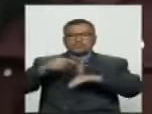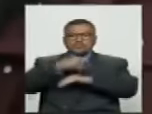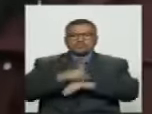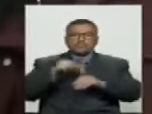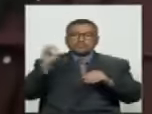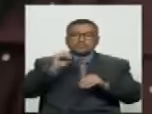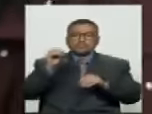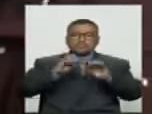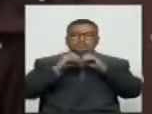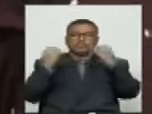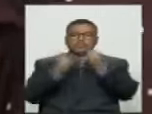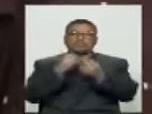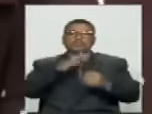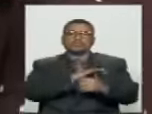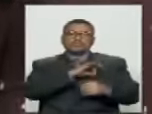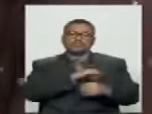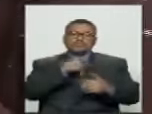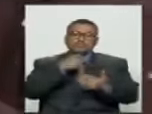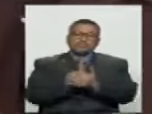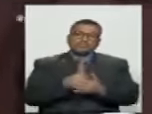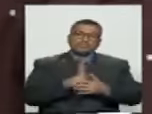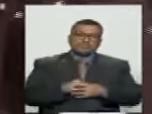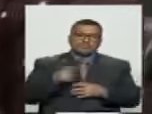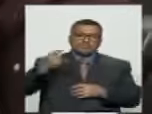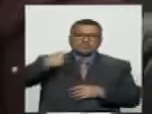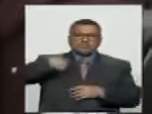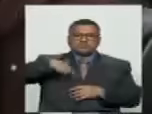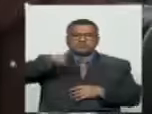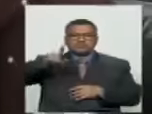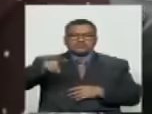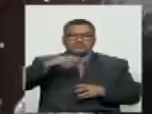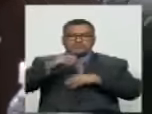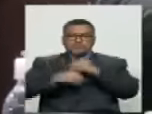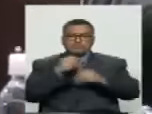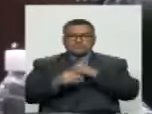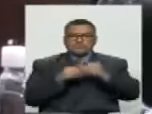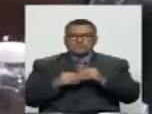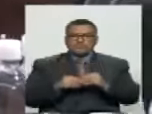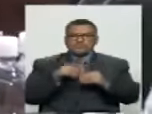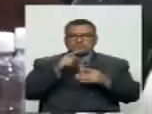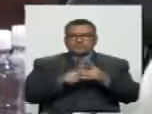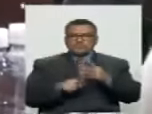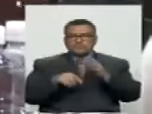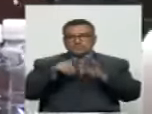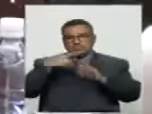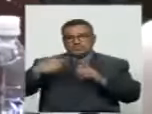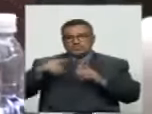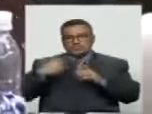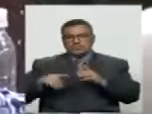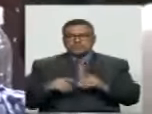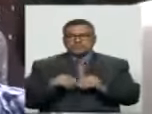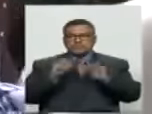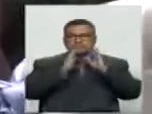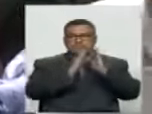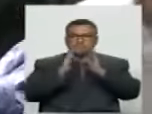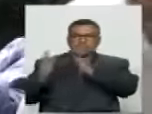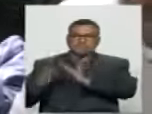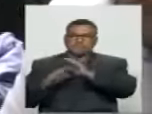y organizaciones sociales sin fines de lucro deberán establecer métodos democráticos de